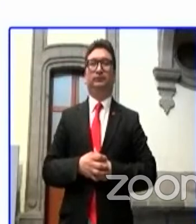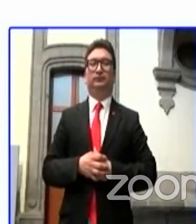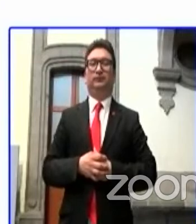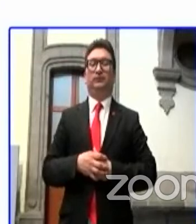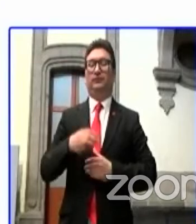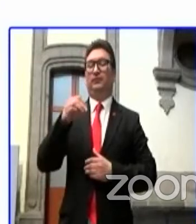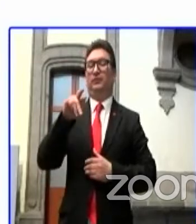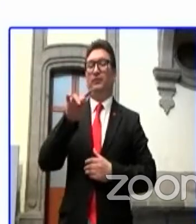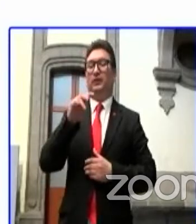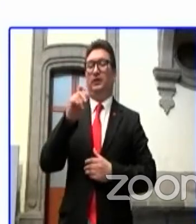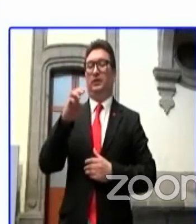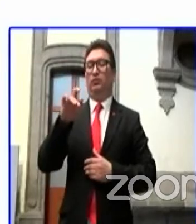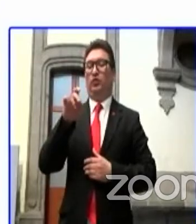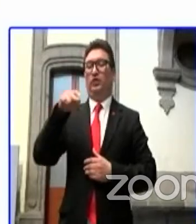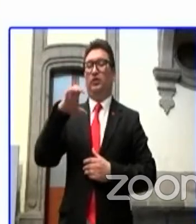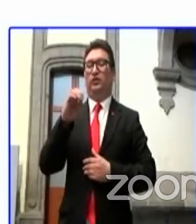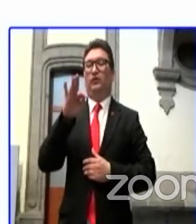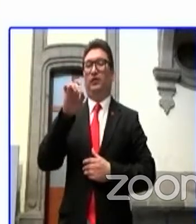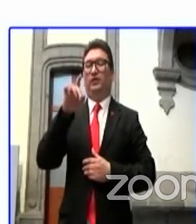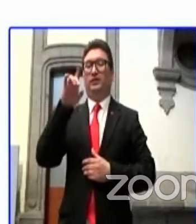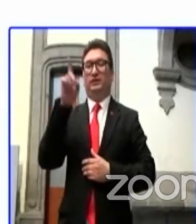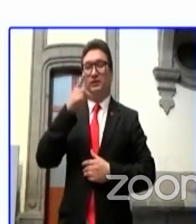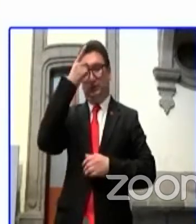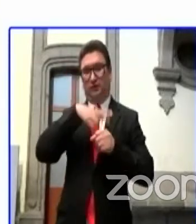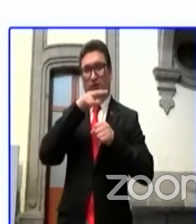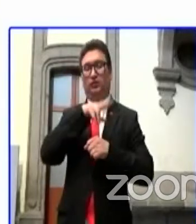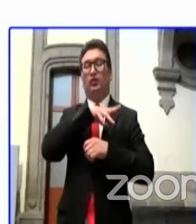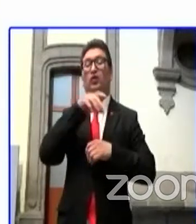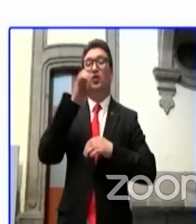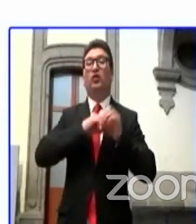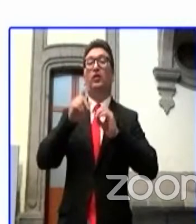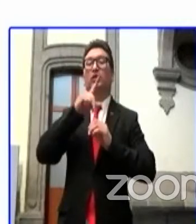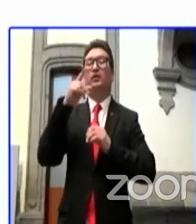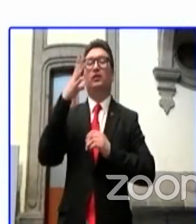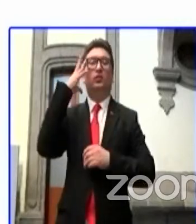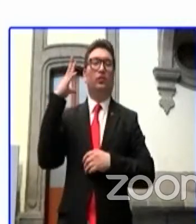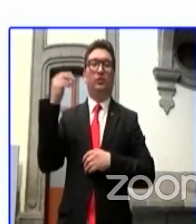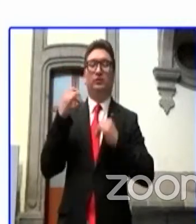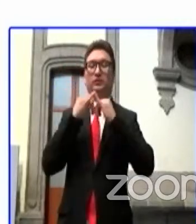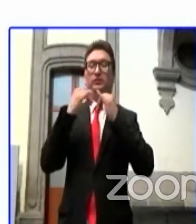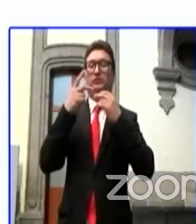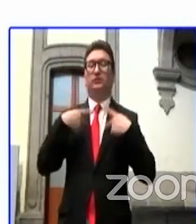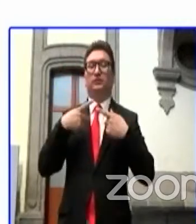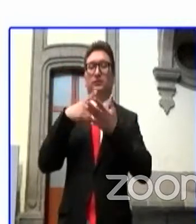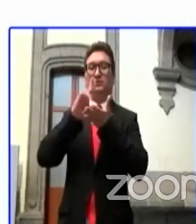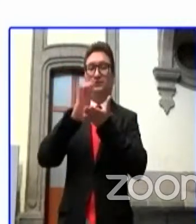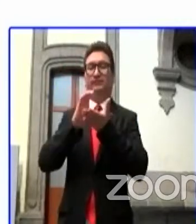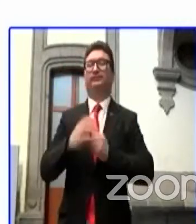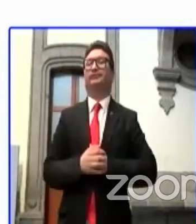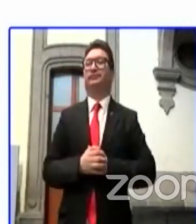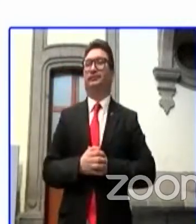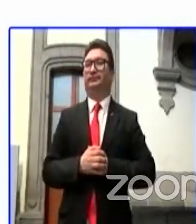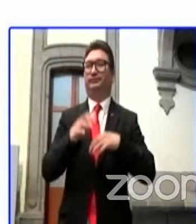Martín Moreno Fernández, director operativo del Instituto Colimense para la Discapacidad.